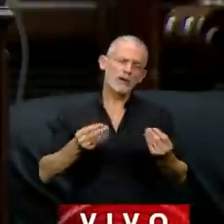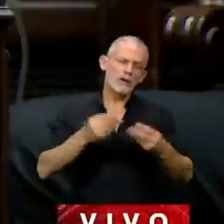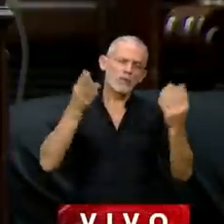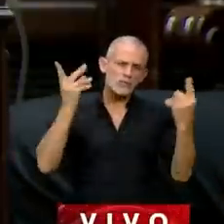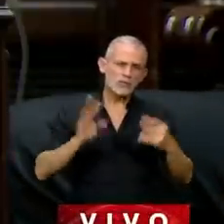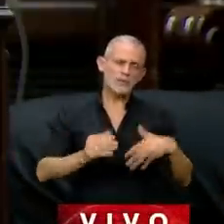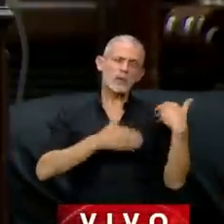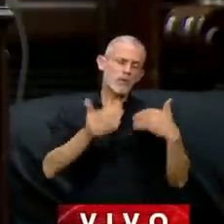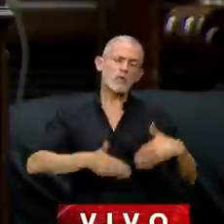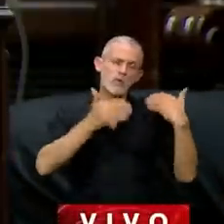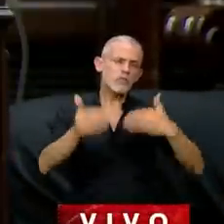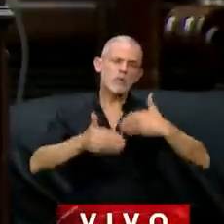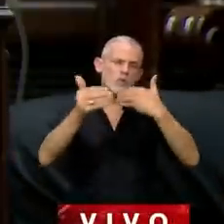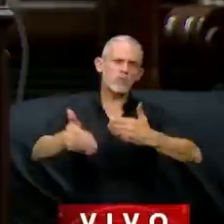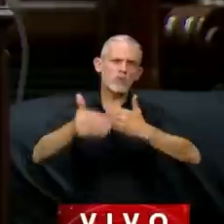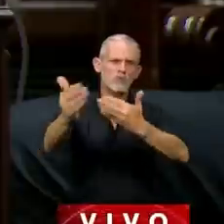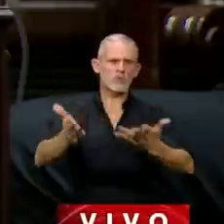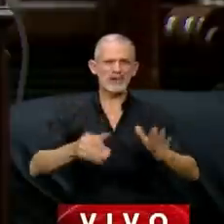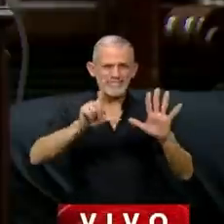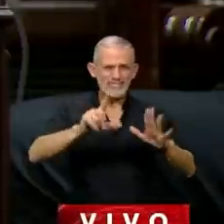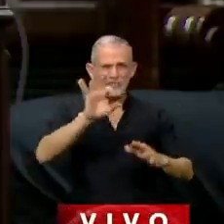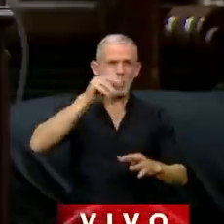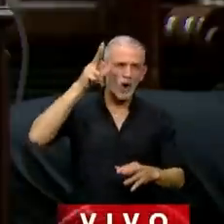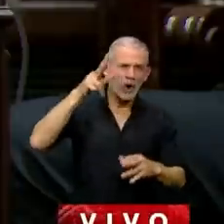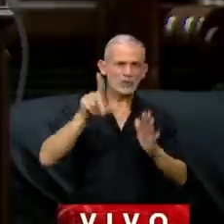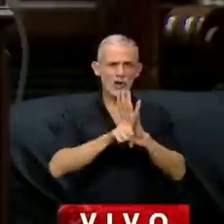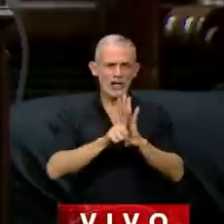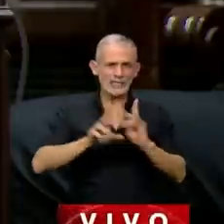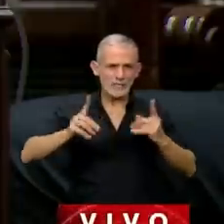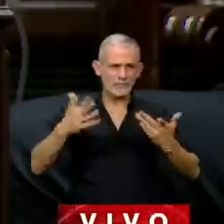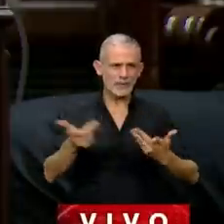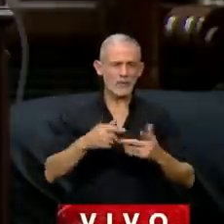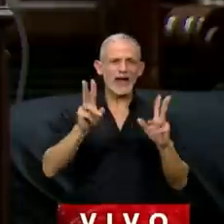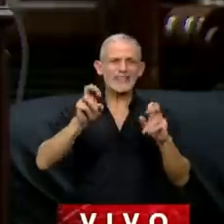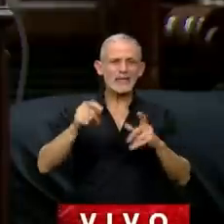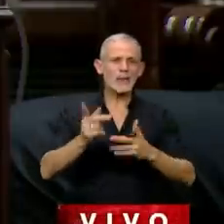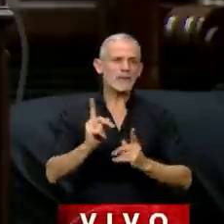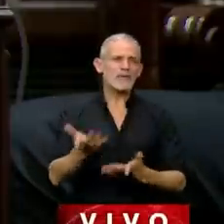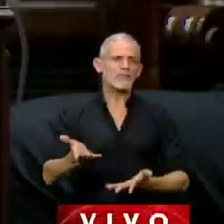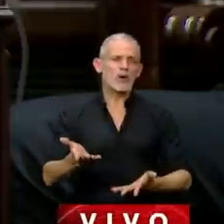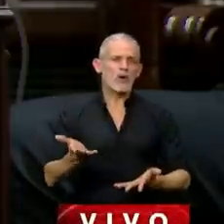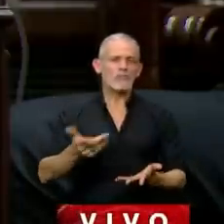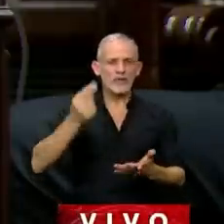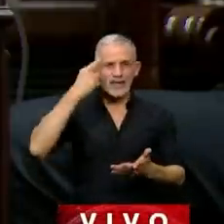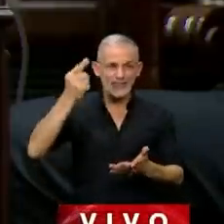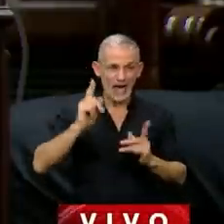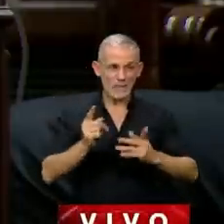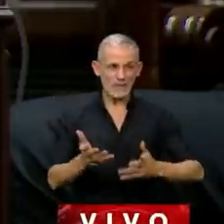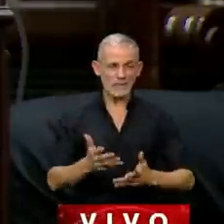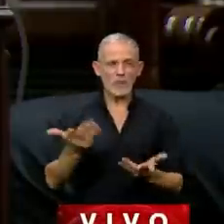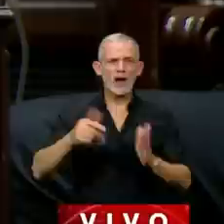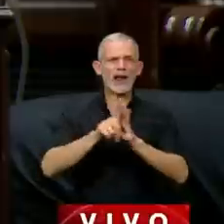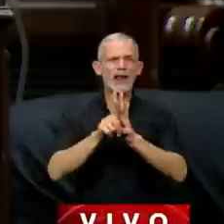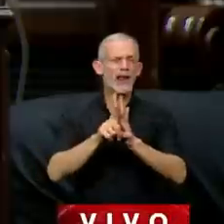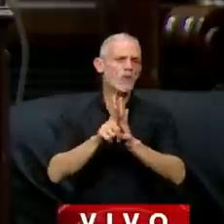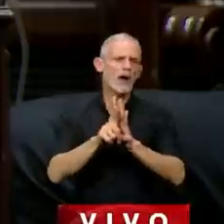hemos prorrogado, creo que hay como 7 u 8 leyes tratadas para este mismo concepto, que sobre una